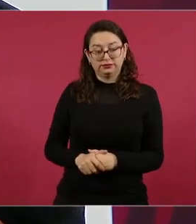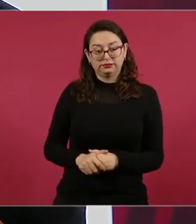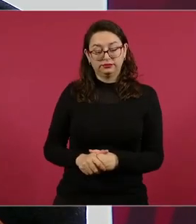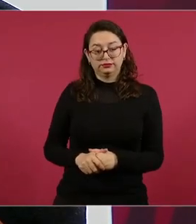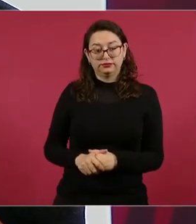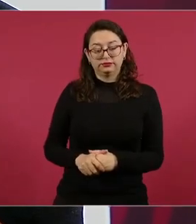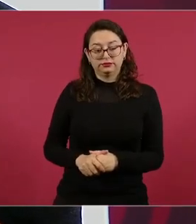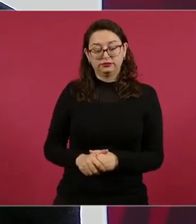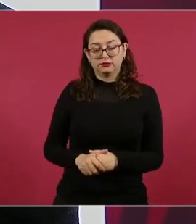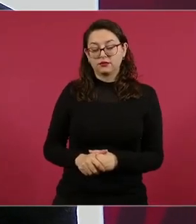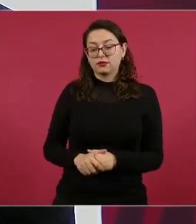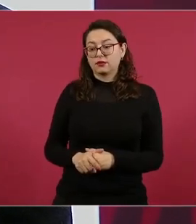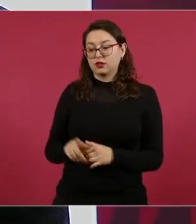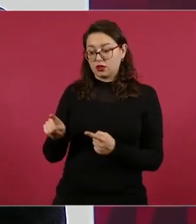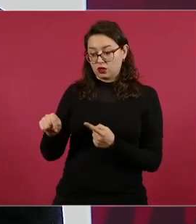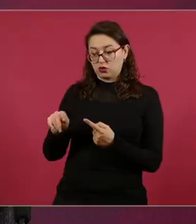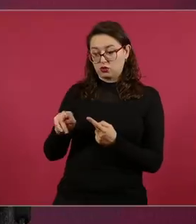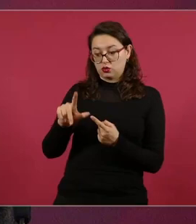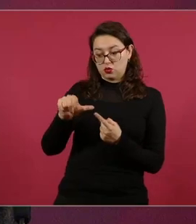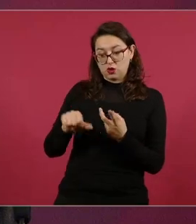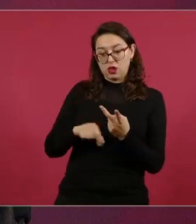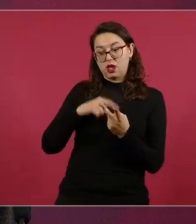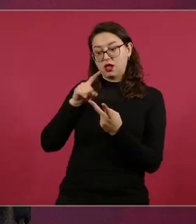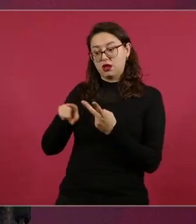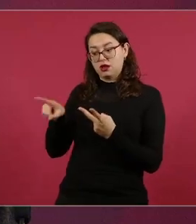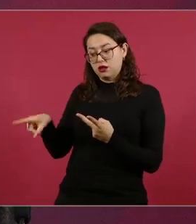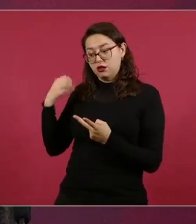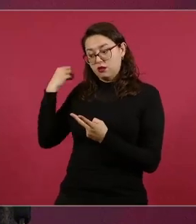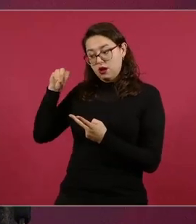una en Tula y otra en Salina Cruz.